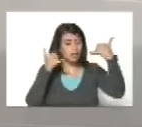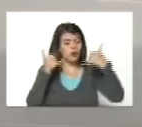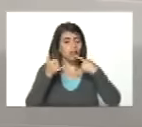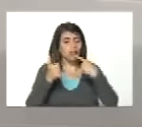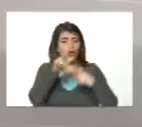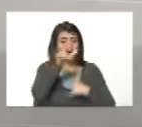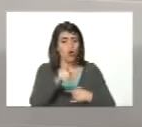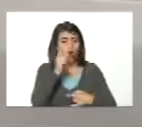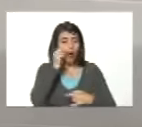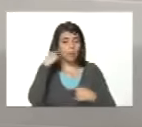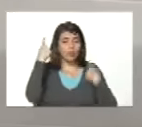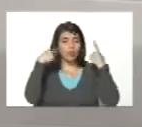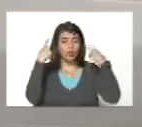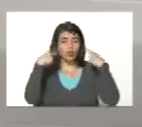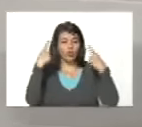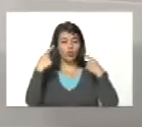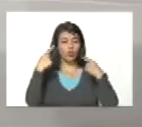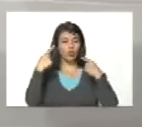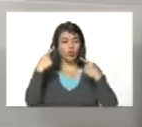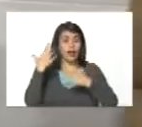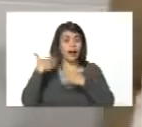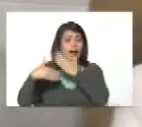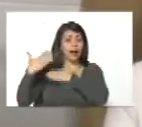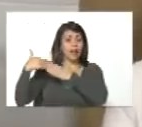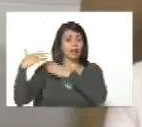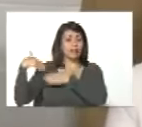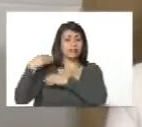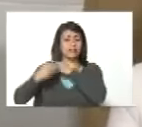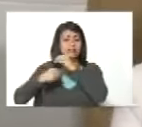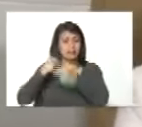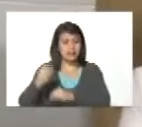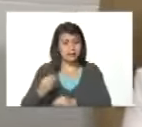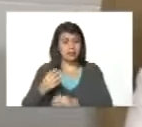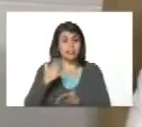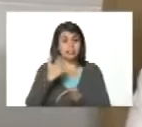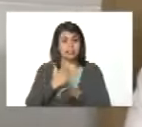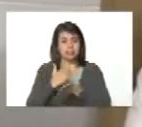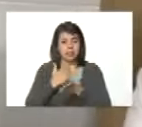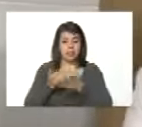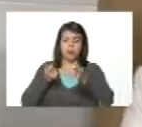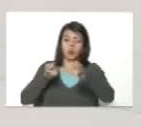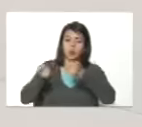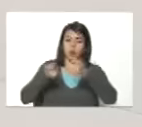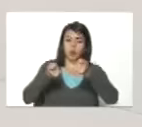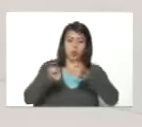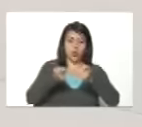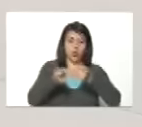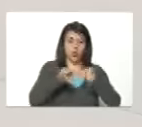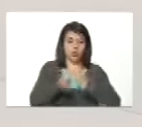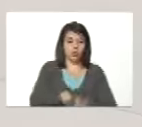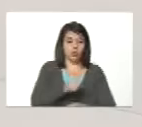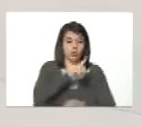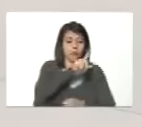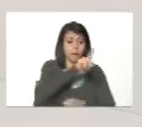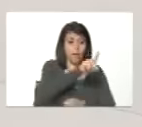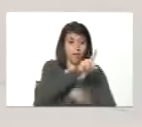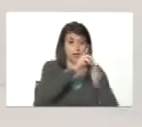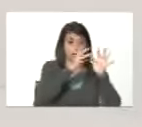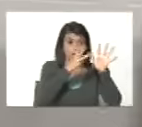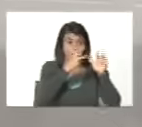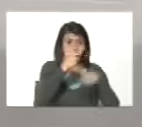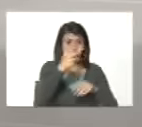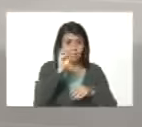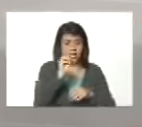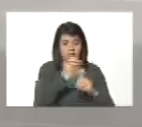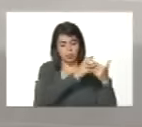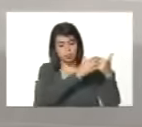Ya lo hicieron en una oportunidad. Siempre han controlado a los presidentes de 1830 para acá. Primero los